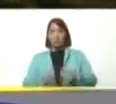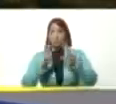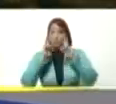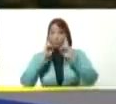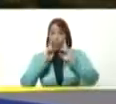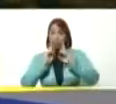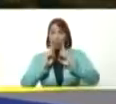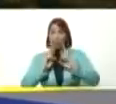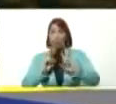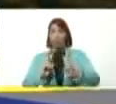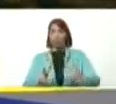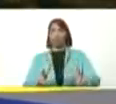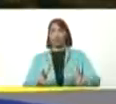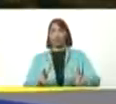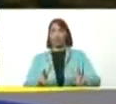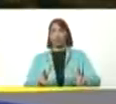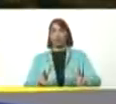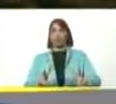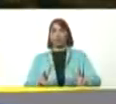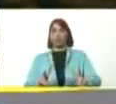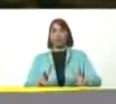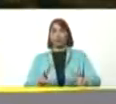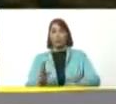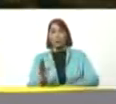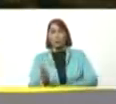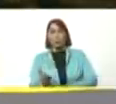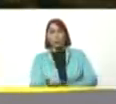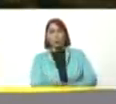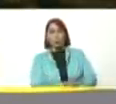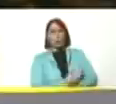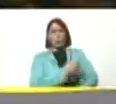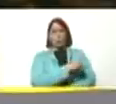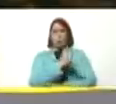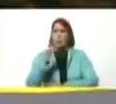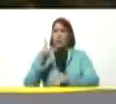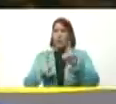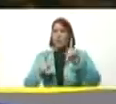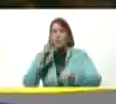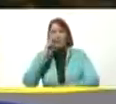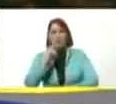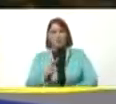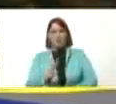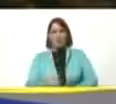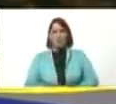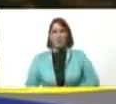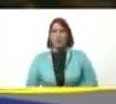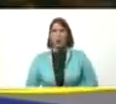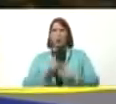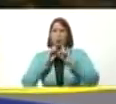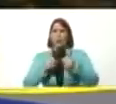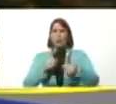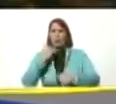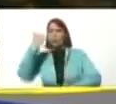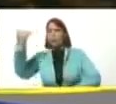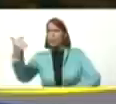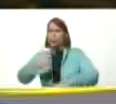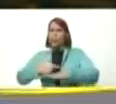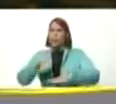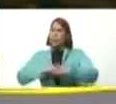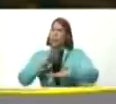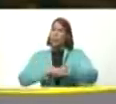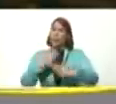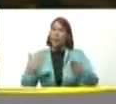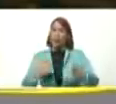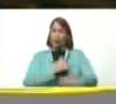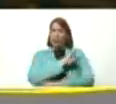limpiecito, podado el monte. Porque a veces yo voy por una autopista del país y llamo al gobernador, ¿por qué hay aquí tanto